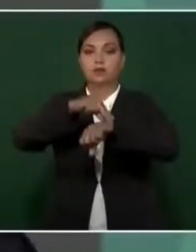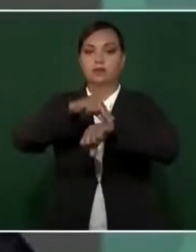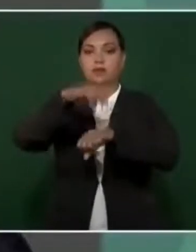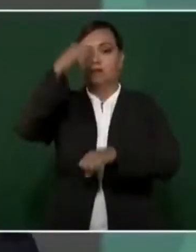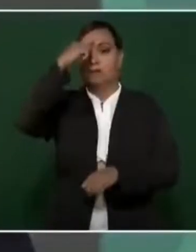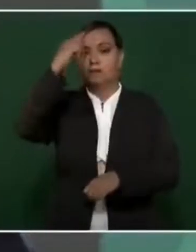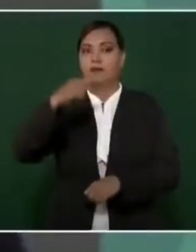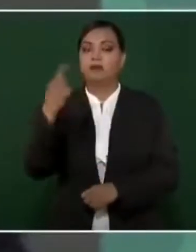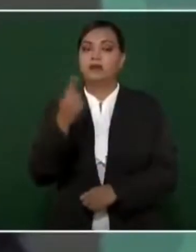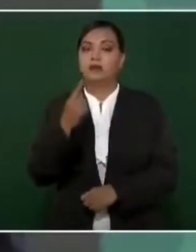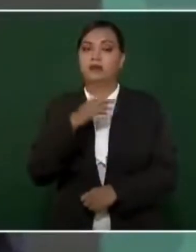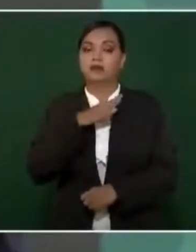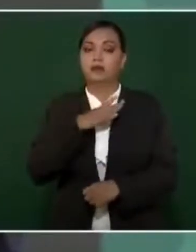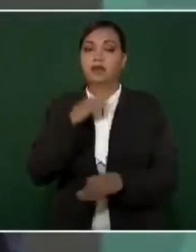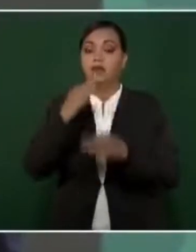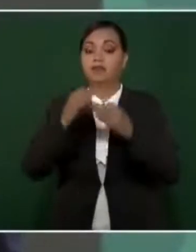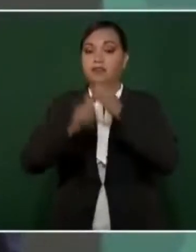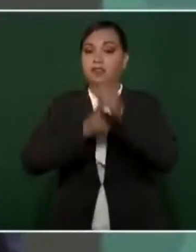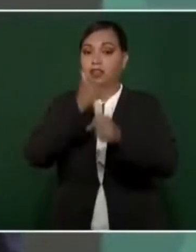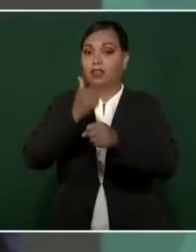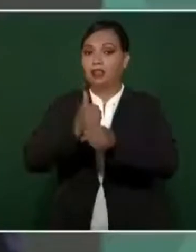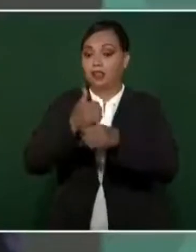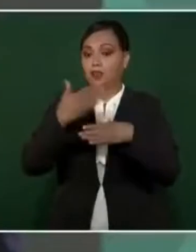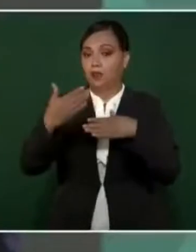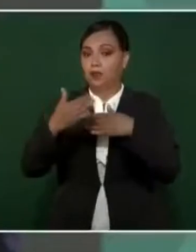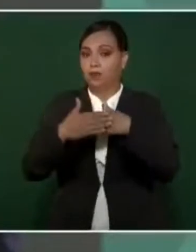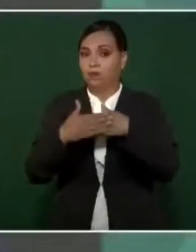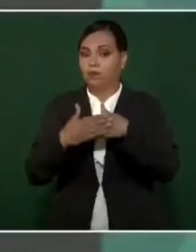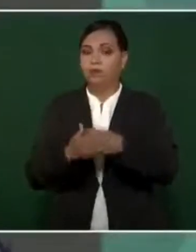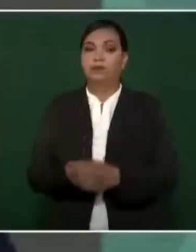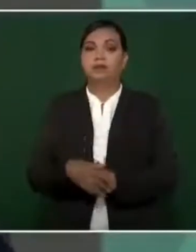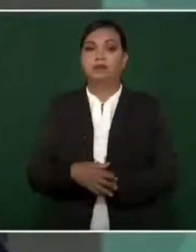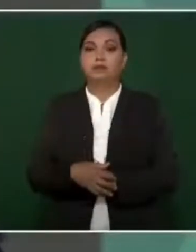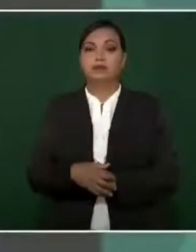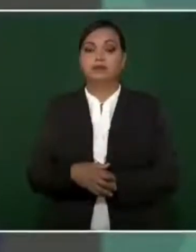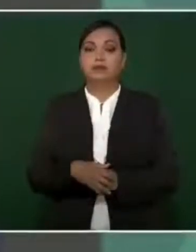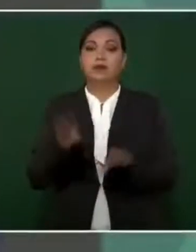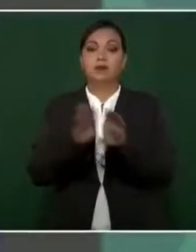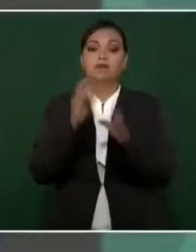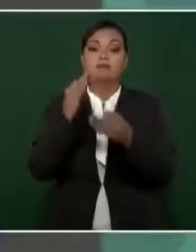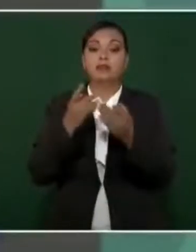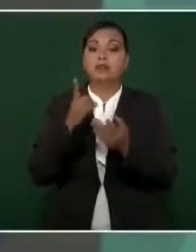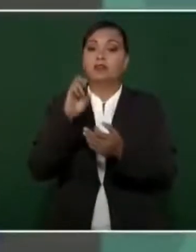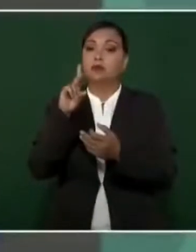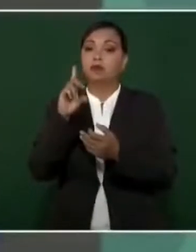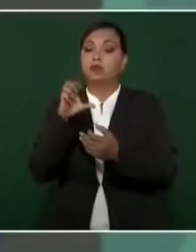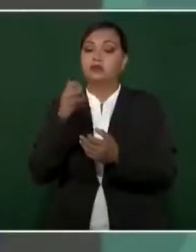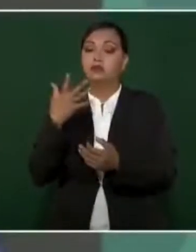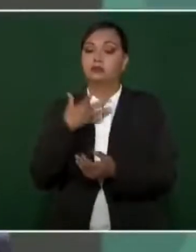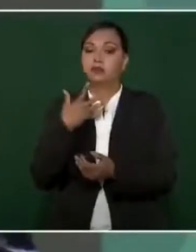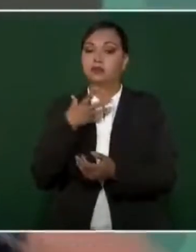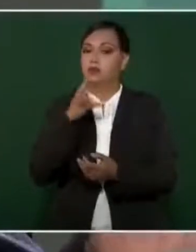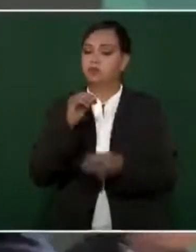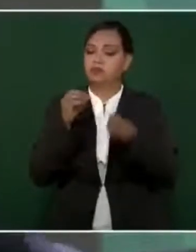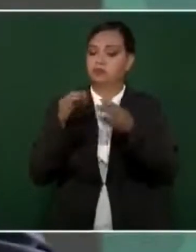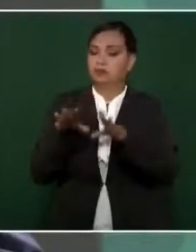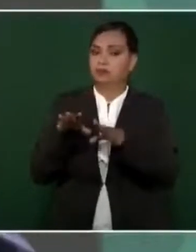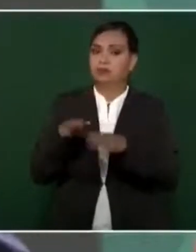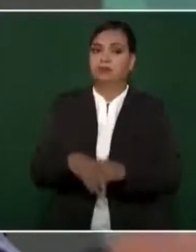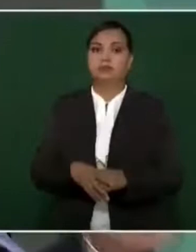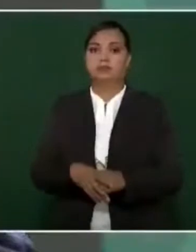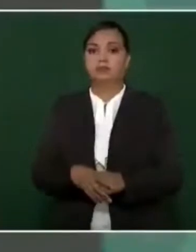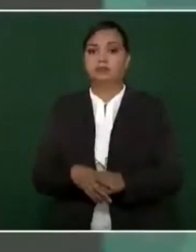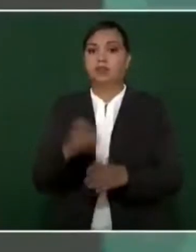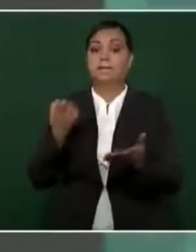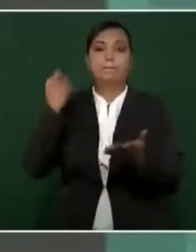año, a pesar de las deudas, no deje de pagar